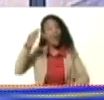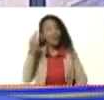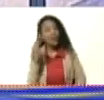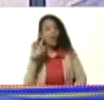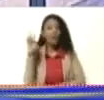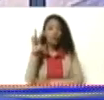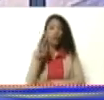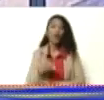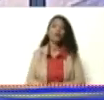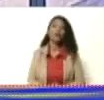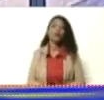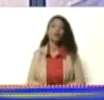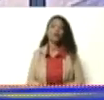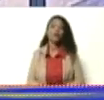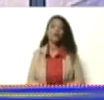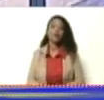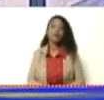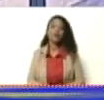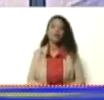Venezuela.